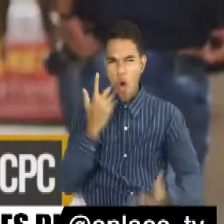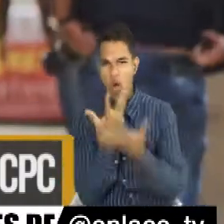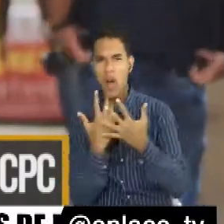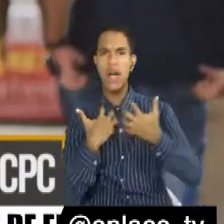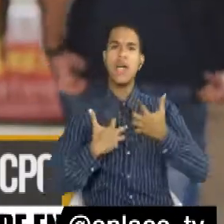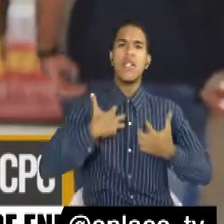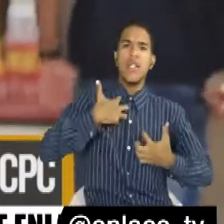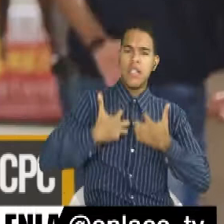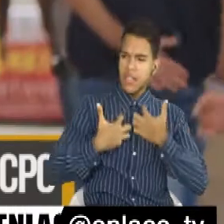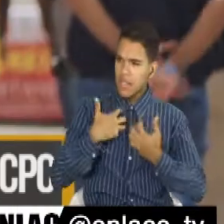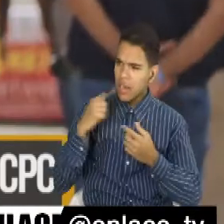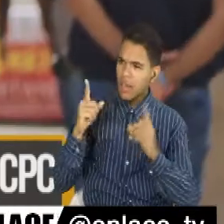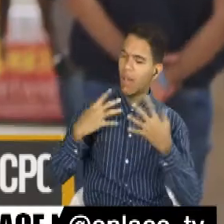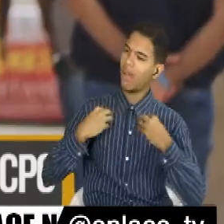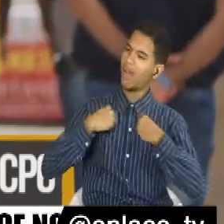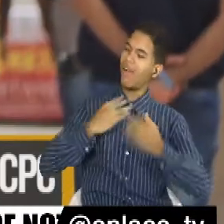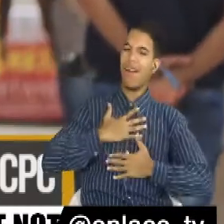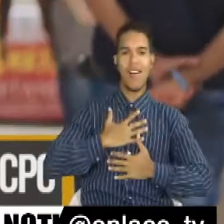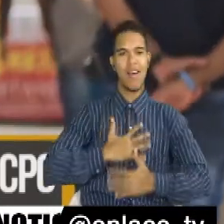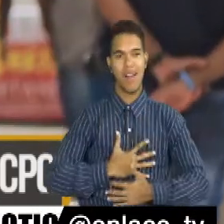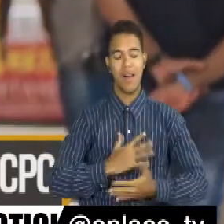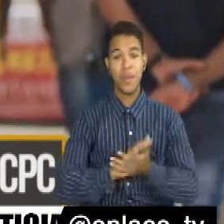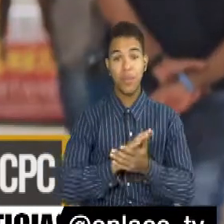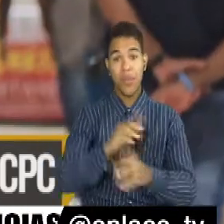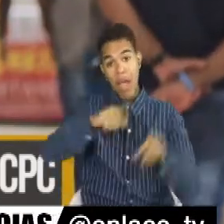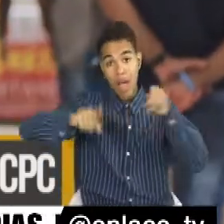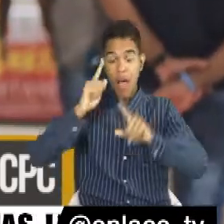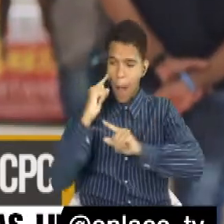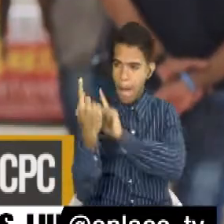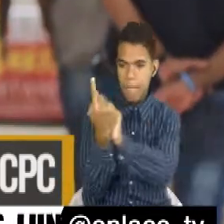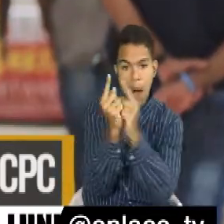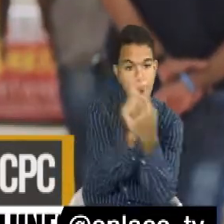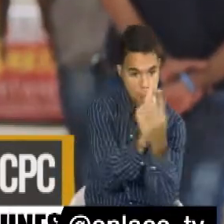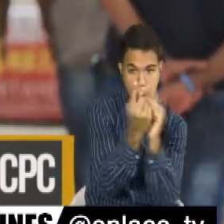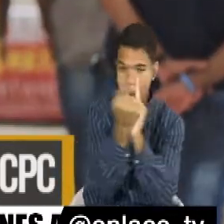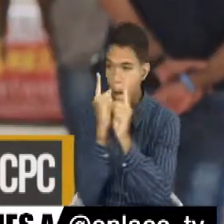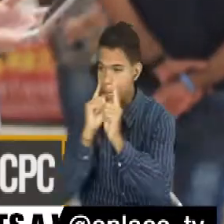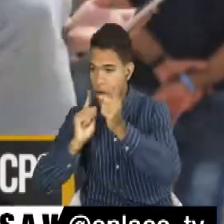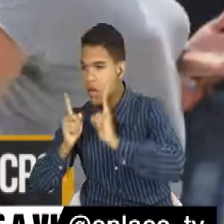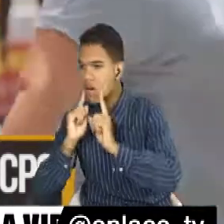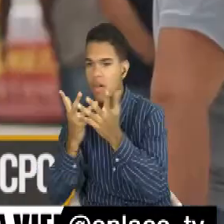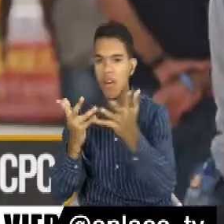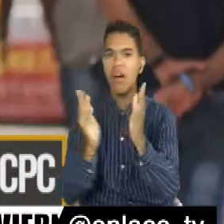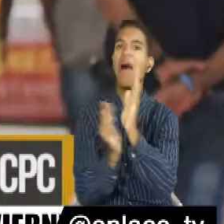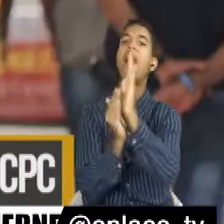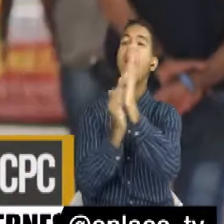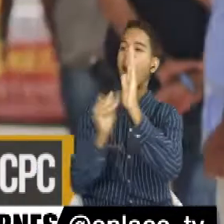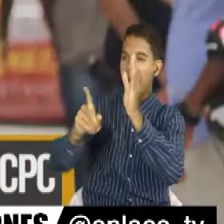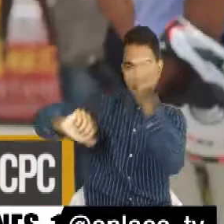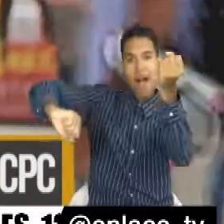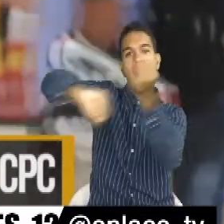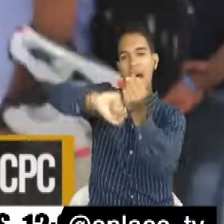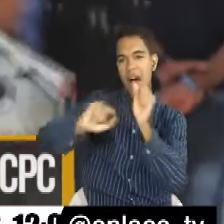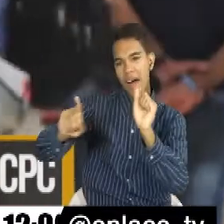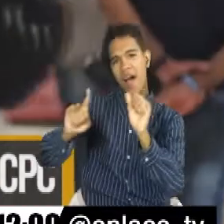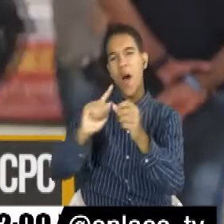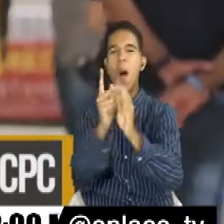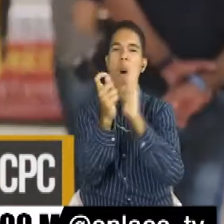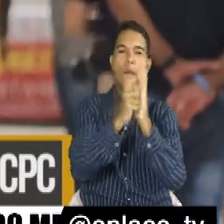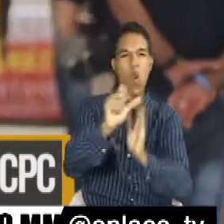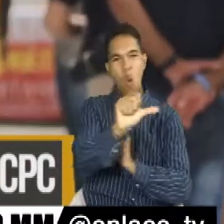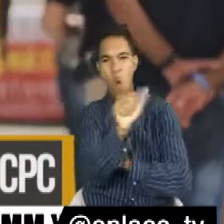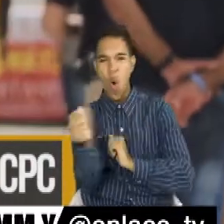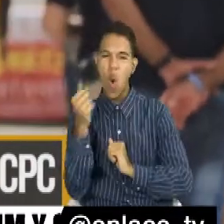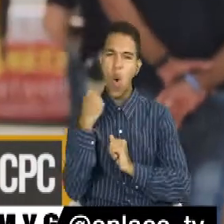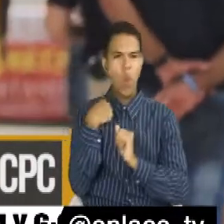algunos asistentes, quienes aplauden este importante proceso, este acto simbólico. Sin embargo, hay otros que no lo